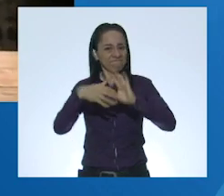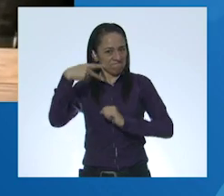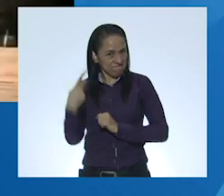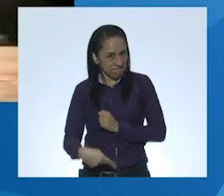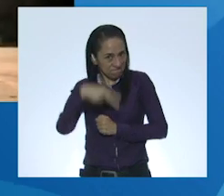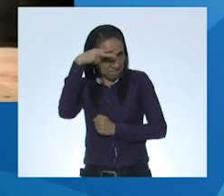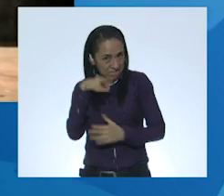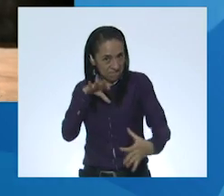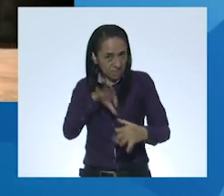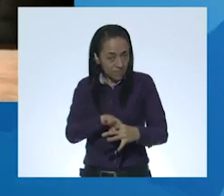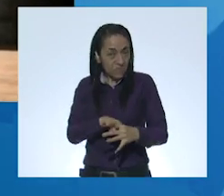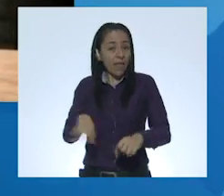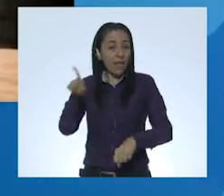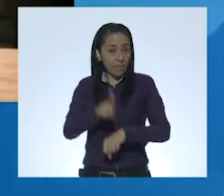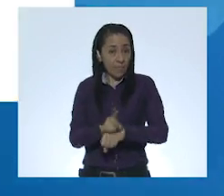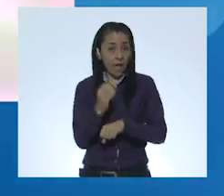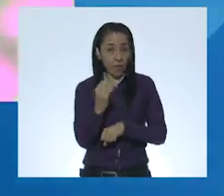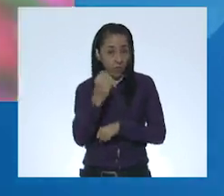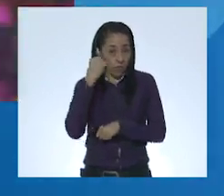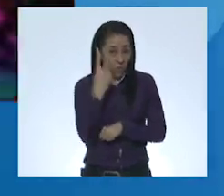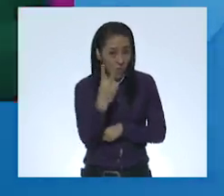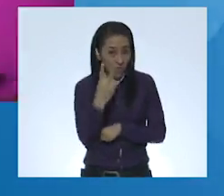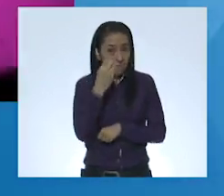un 2 de octubre y no se olvida.